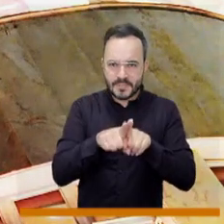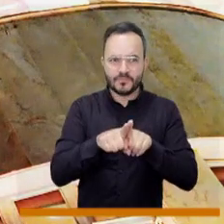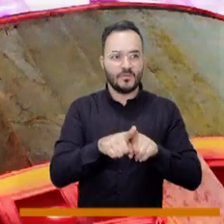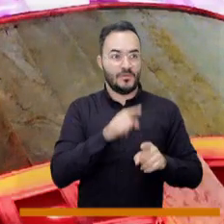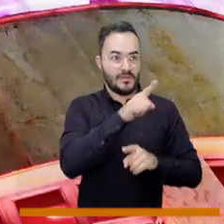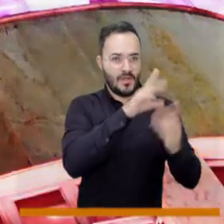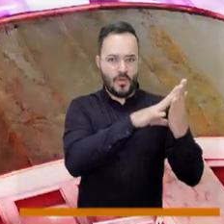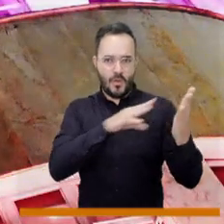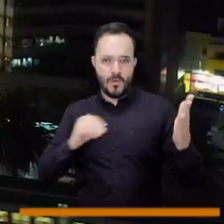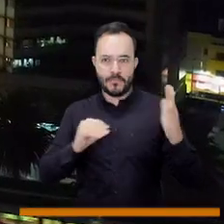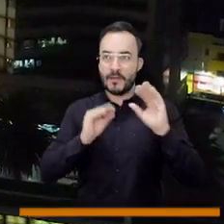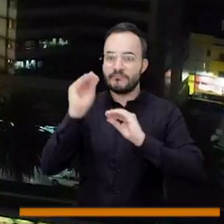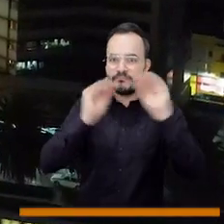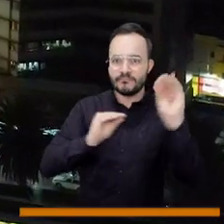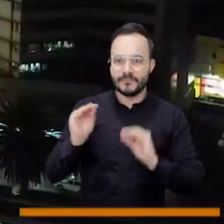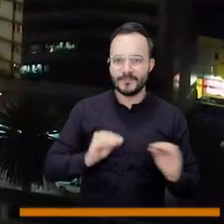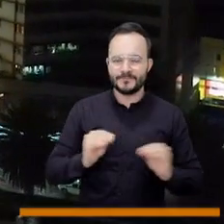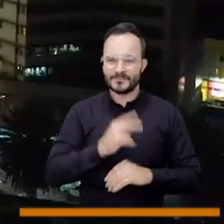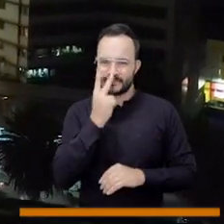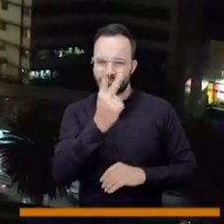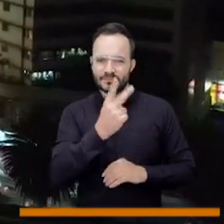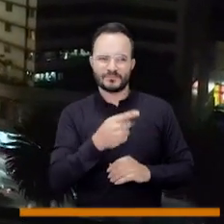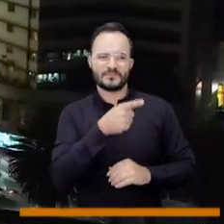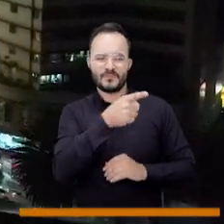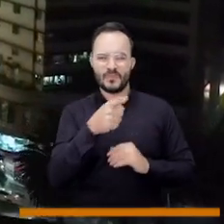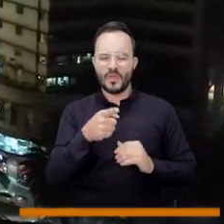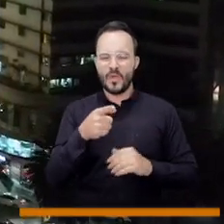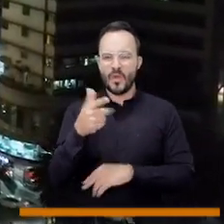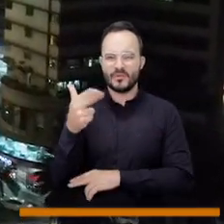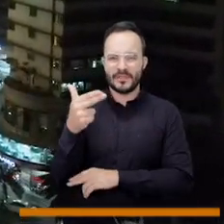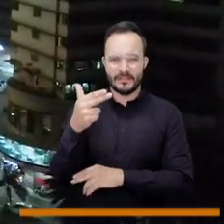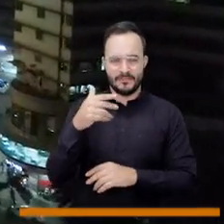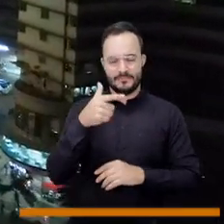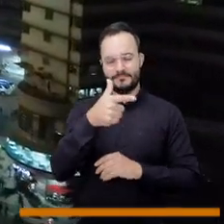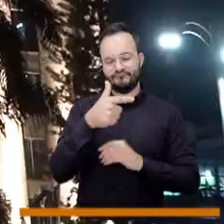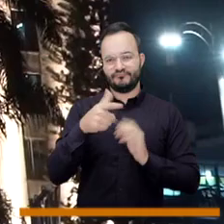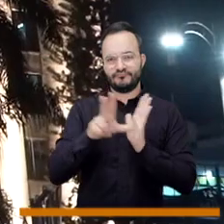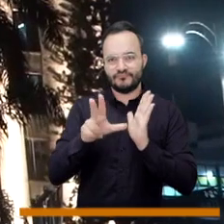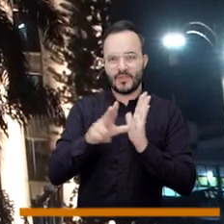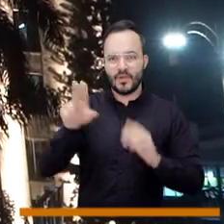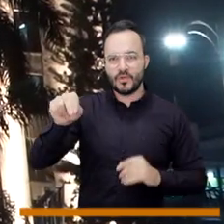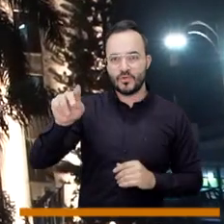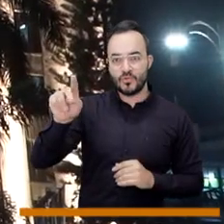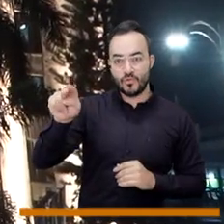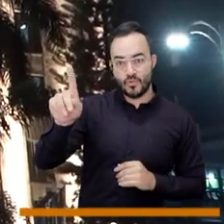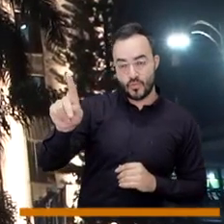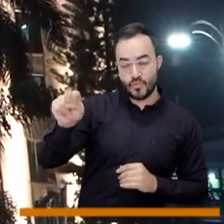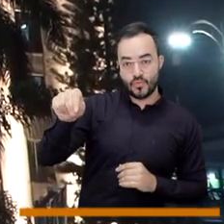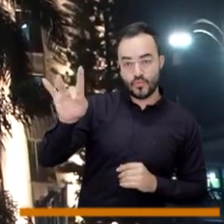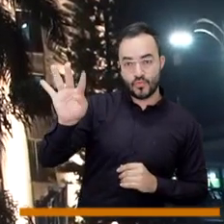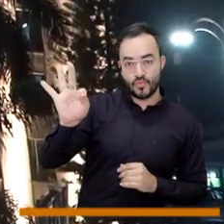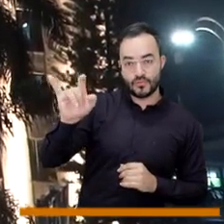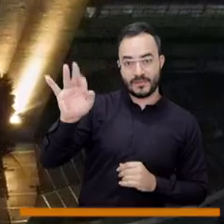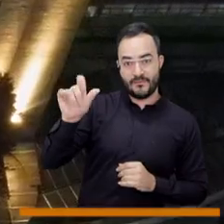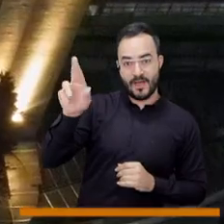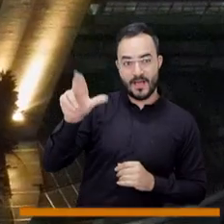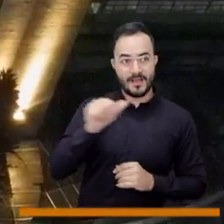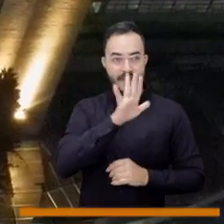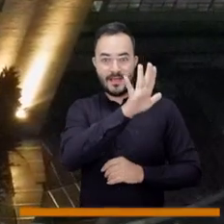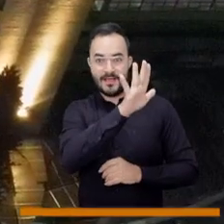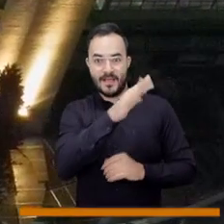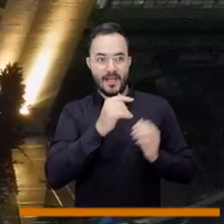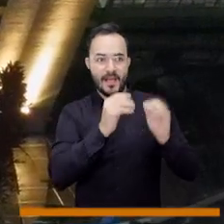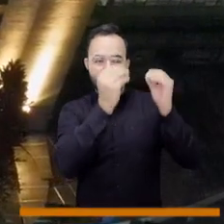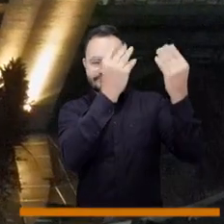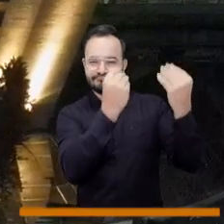que se hizo en La Naviera, se hizo en el Hotel Nutibara, que es uno de nuestros grandes edificios patrimoniales y también quedó espectacular. Siguen el